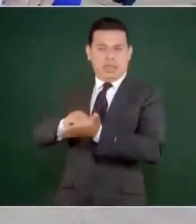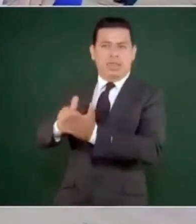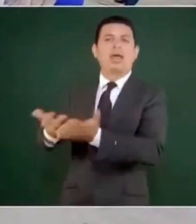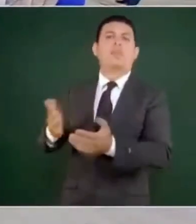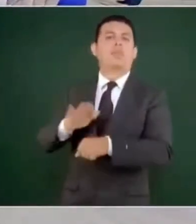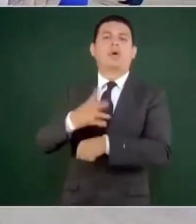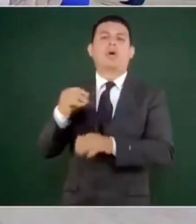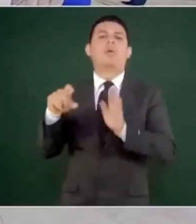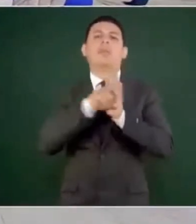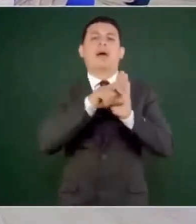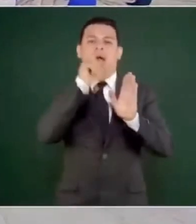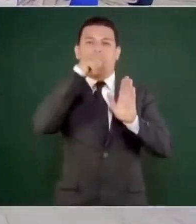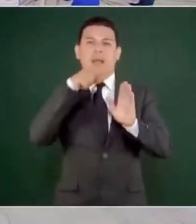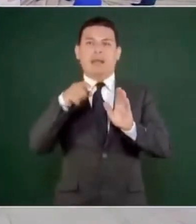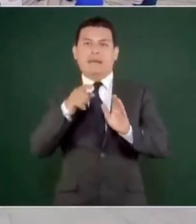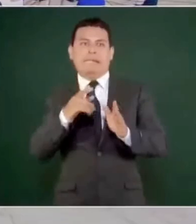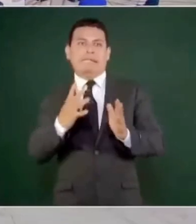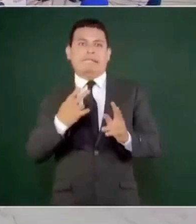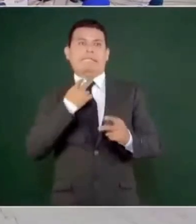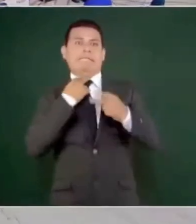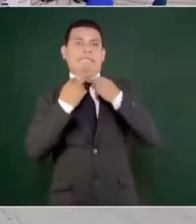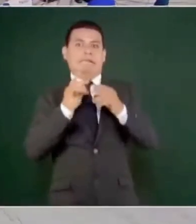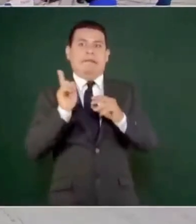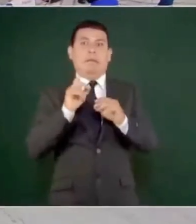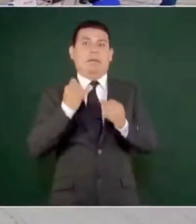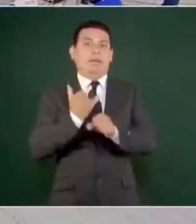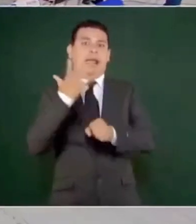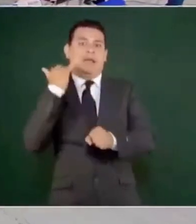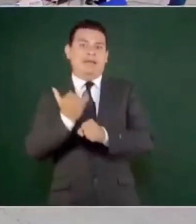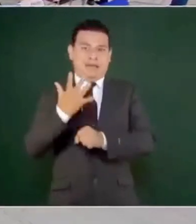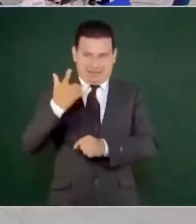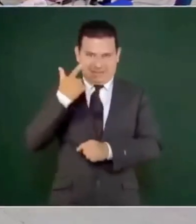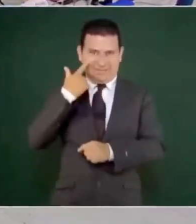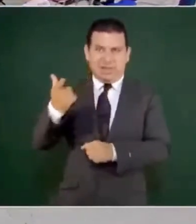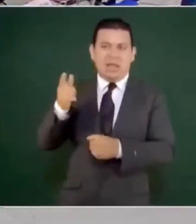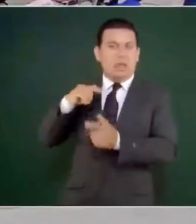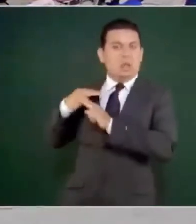Porque si no,